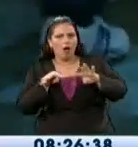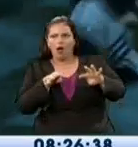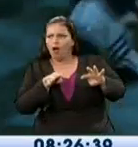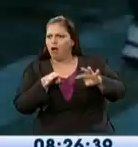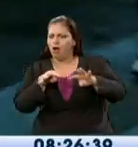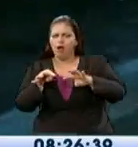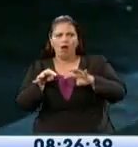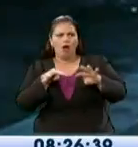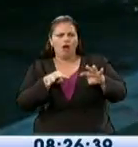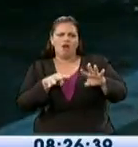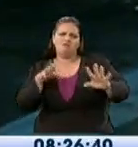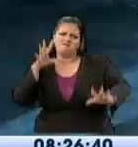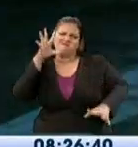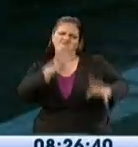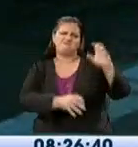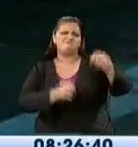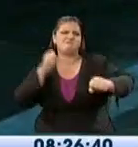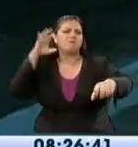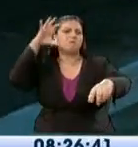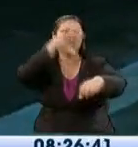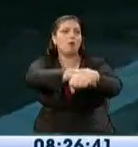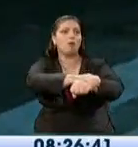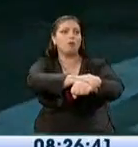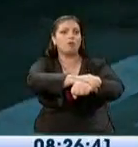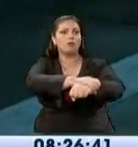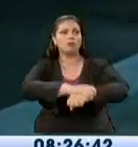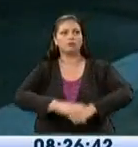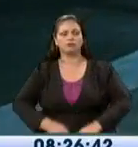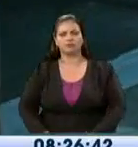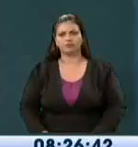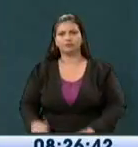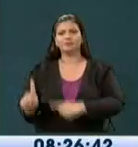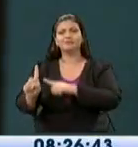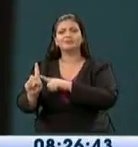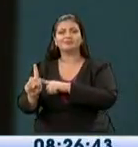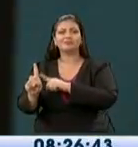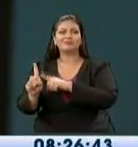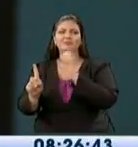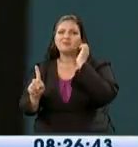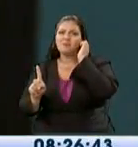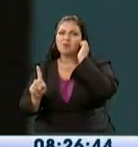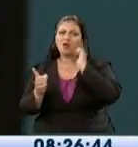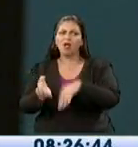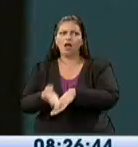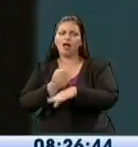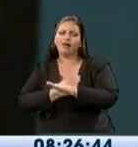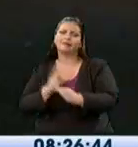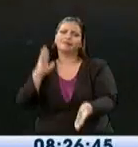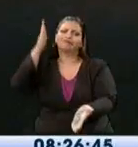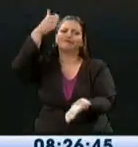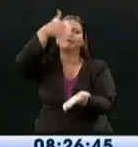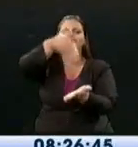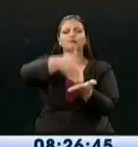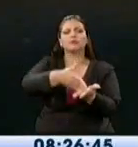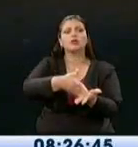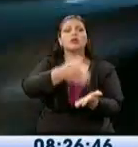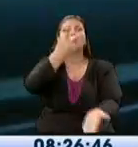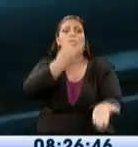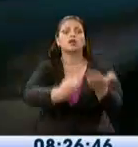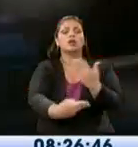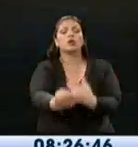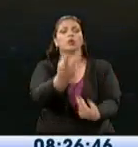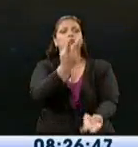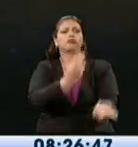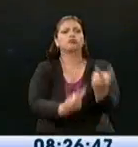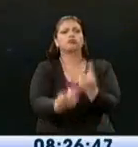Acudió a la casa de su ex conviviente para visitar a sus hijos y por poco los deja huérfanos. El hombre le asestó al